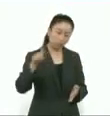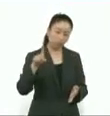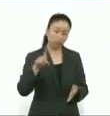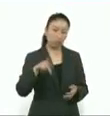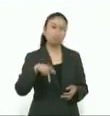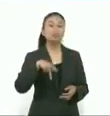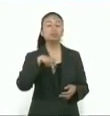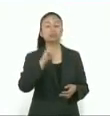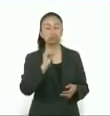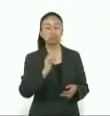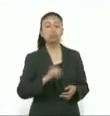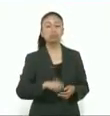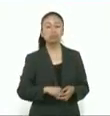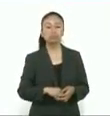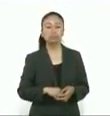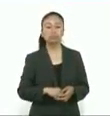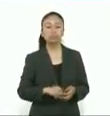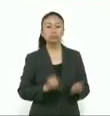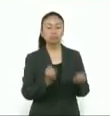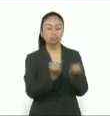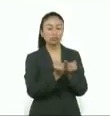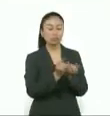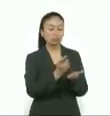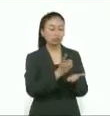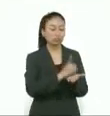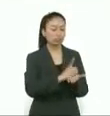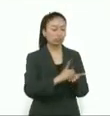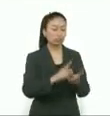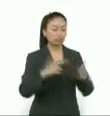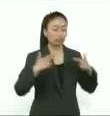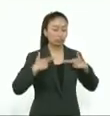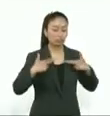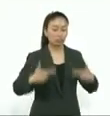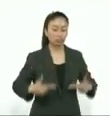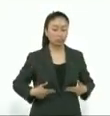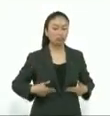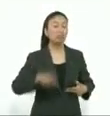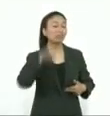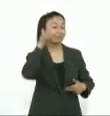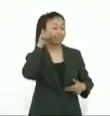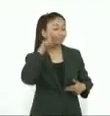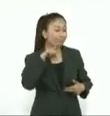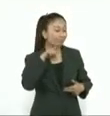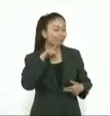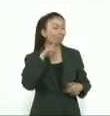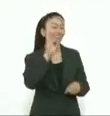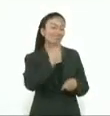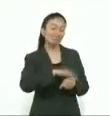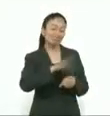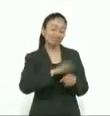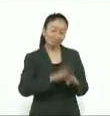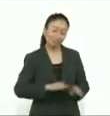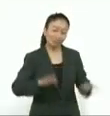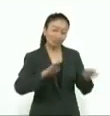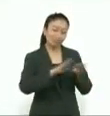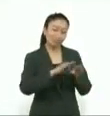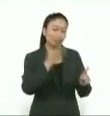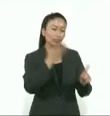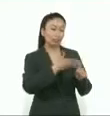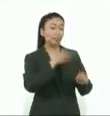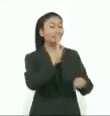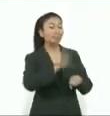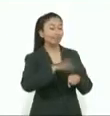luchamos también por los derechos humanos de las mujeres, sobre todo las mujeres que menos